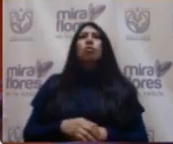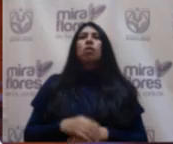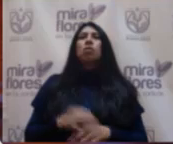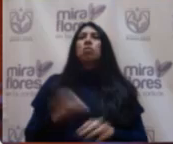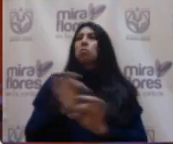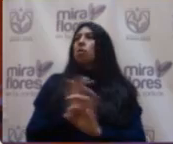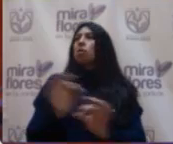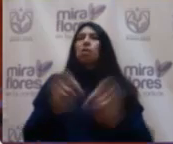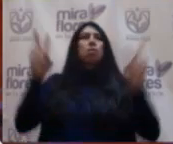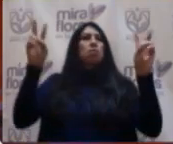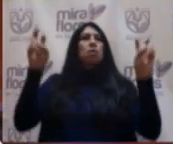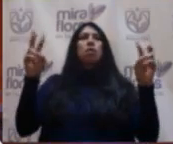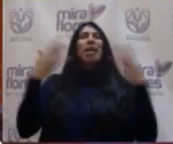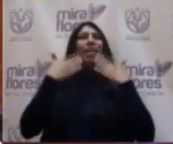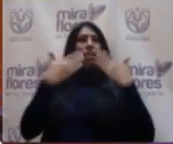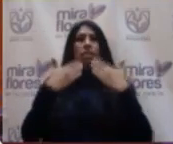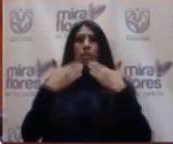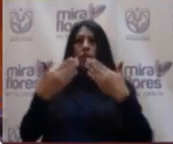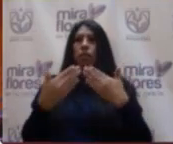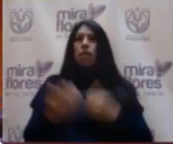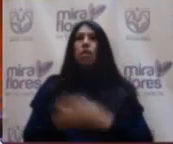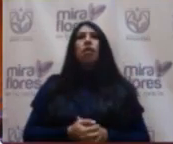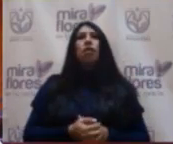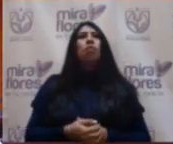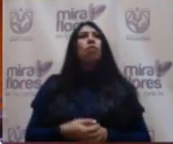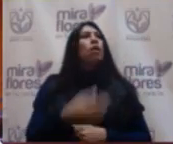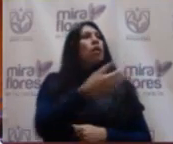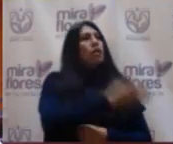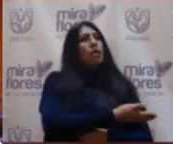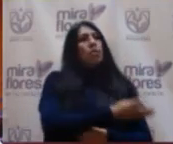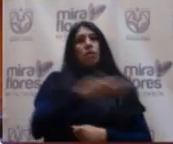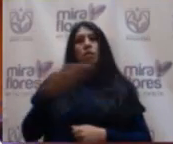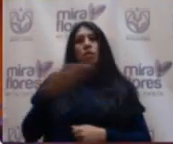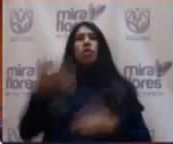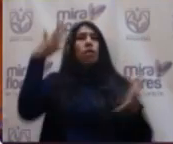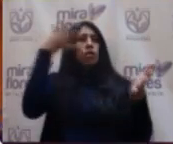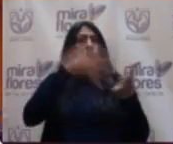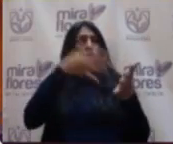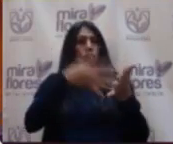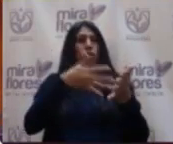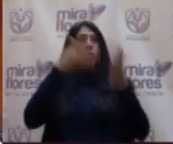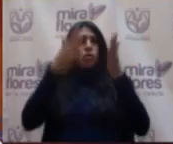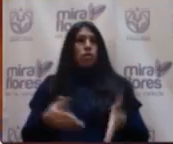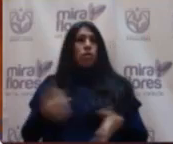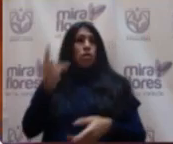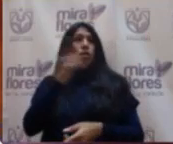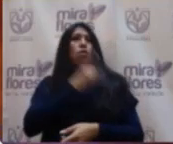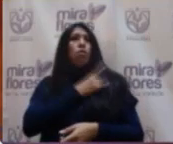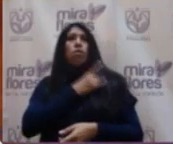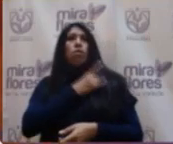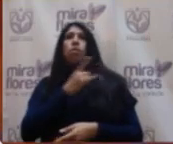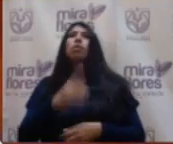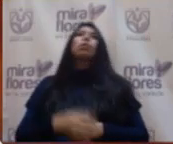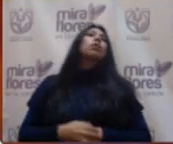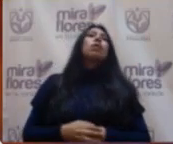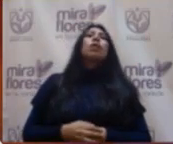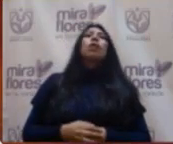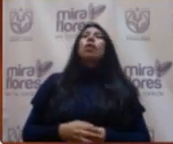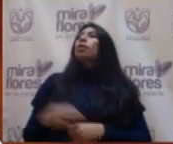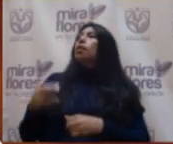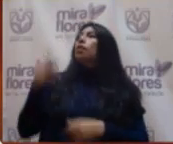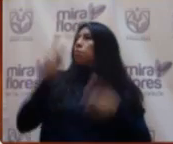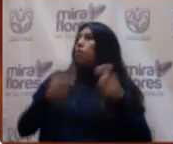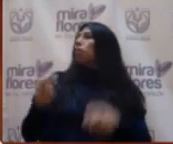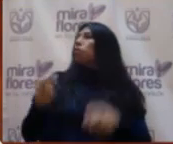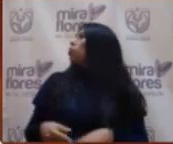más temas que tratar. Agradecemos la presencia de los alumnos de la universidad, de los funcionarios y de todas las personas